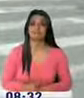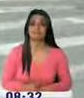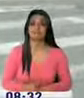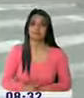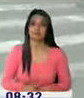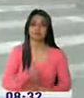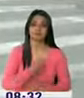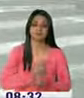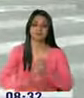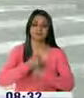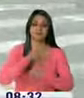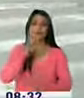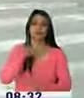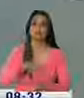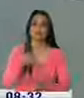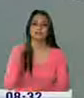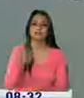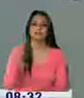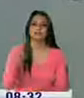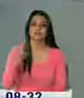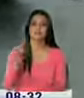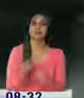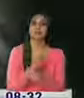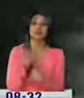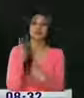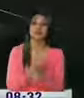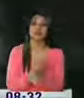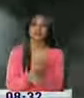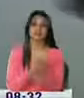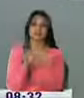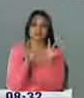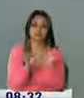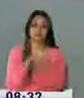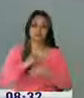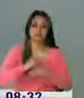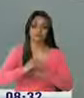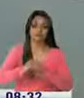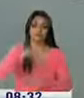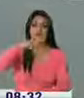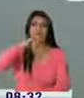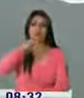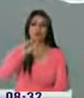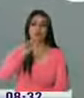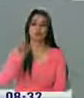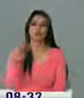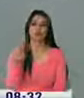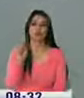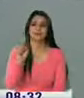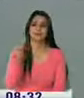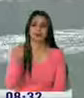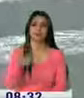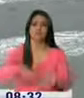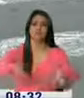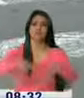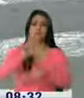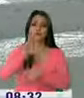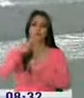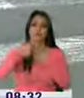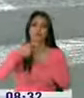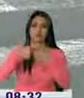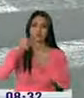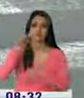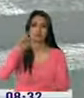el año 2017, al menos en dos ocasiones, se intervino la calle Pico Asá, ubicada en el sector de la Argelia, al sur de Quito. Los